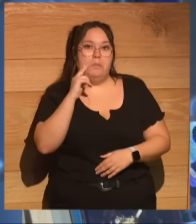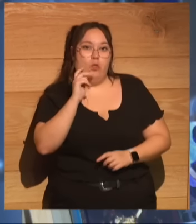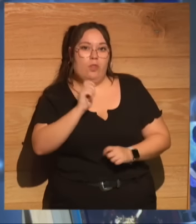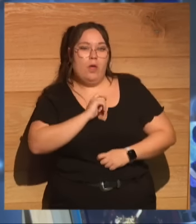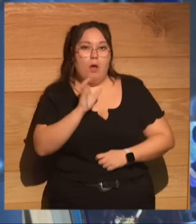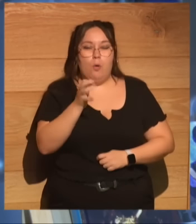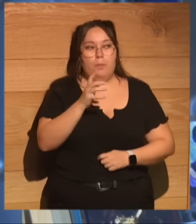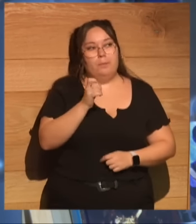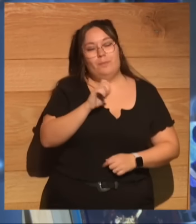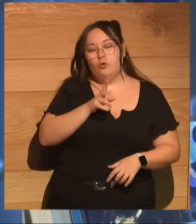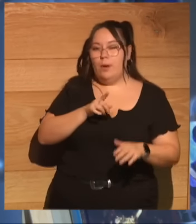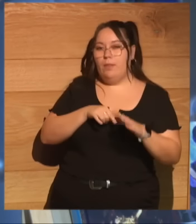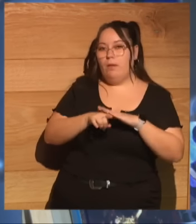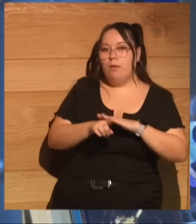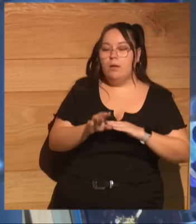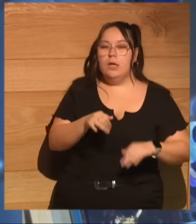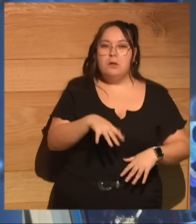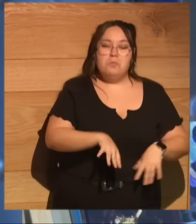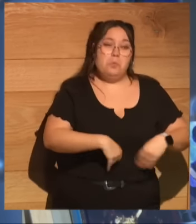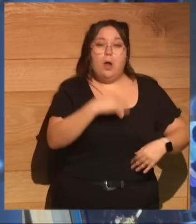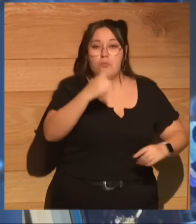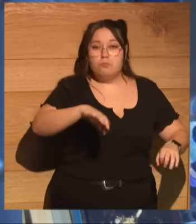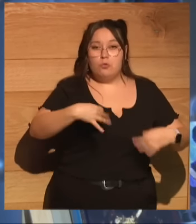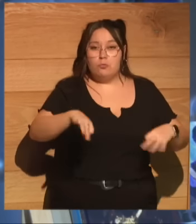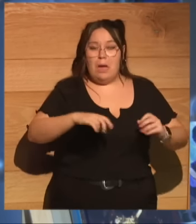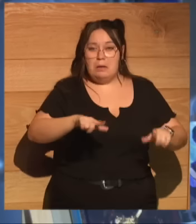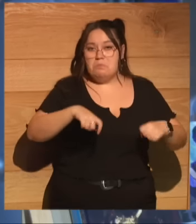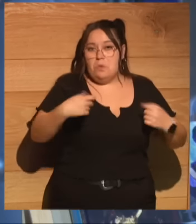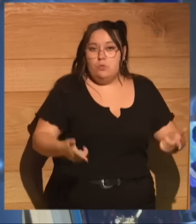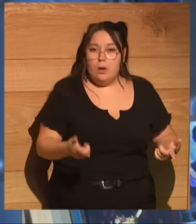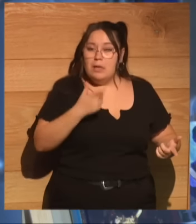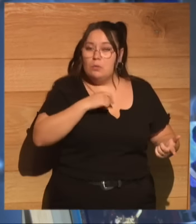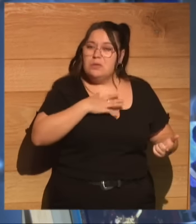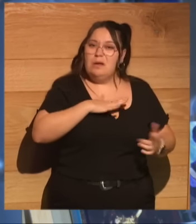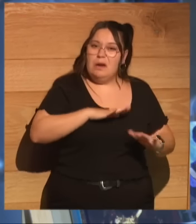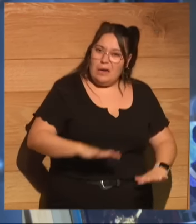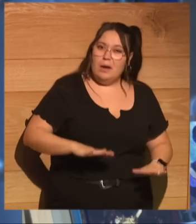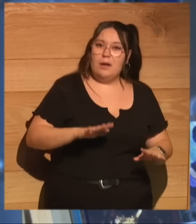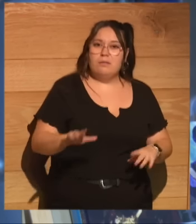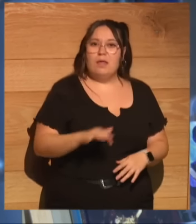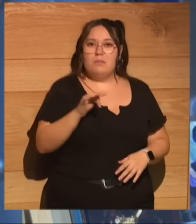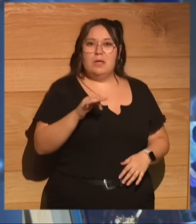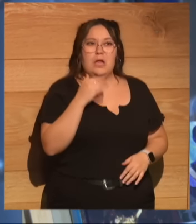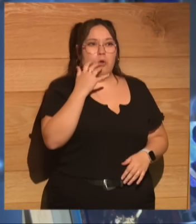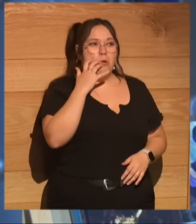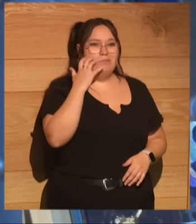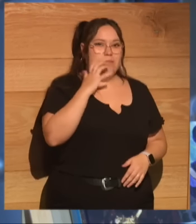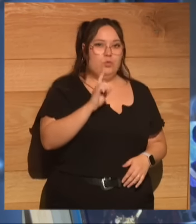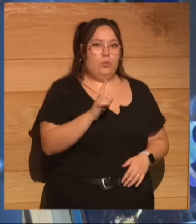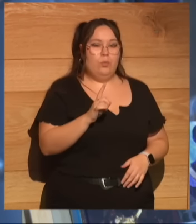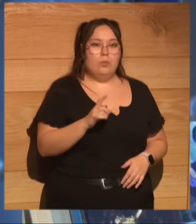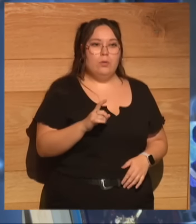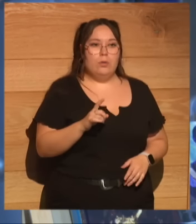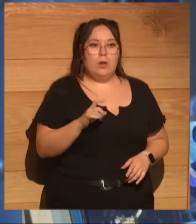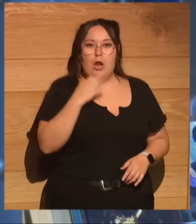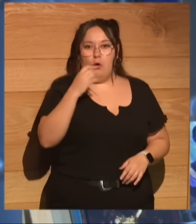parece morboso, él lo asume con plena naturalidad y le gusta y le relaja, y además no en un sentido mórbido, una vez más, no en un